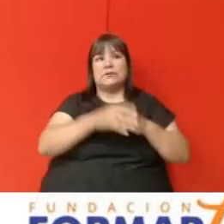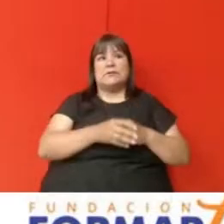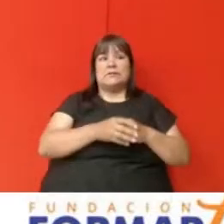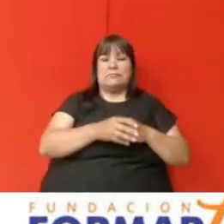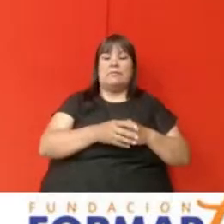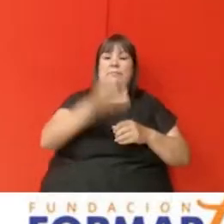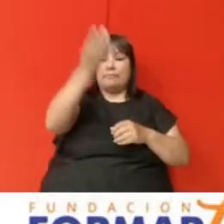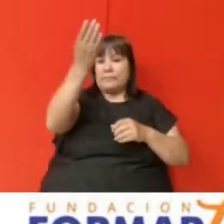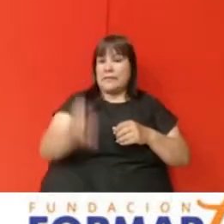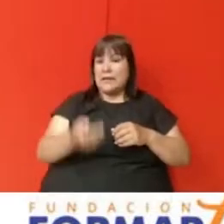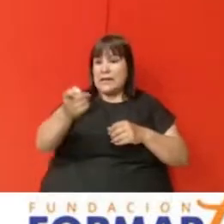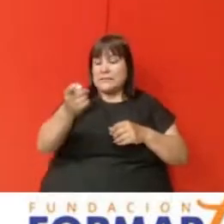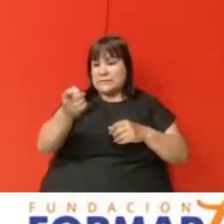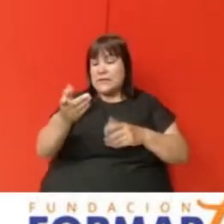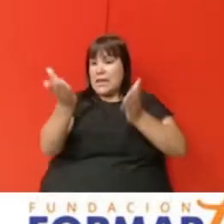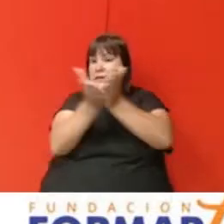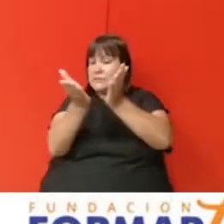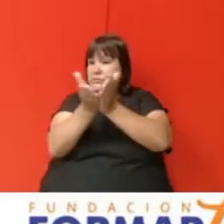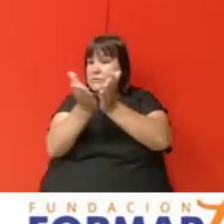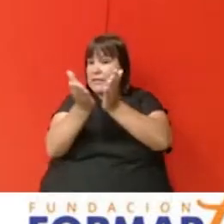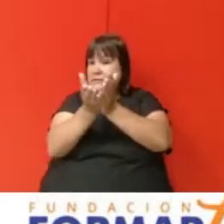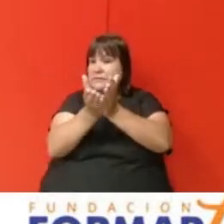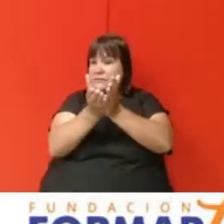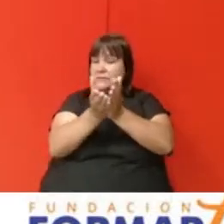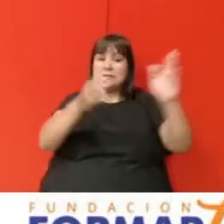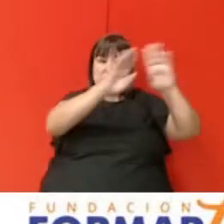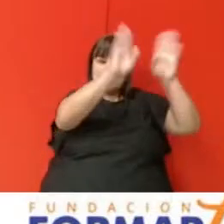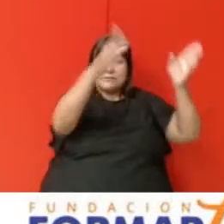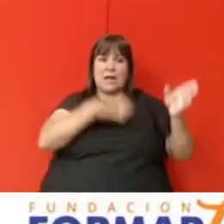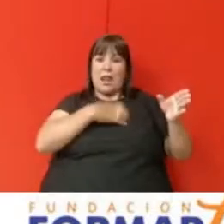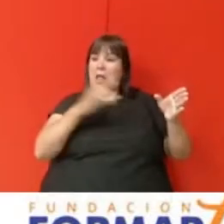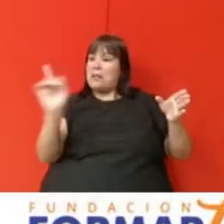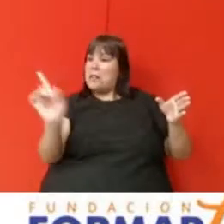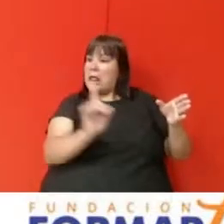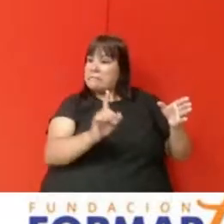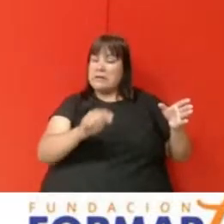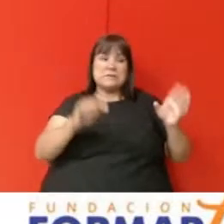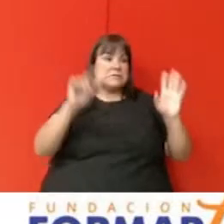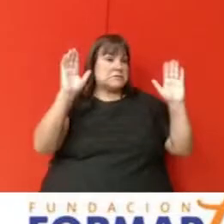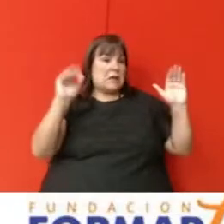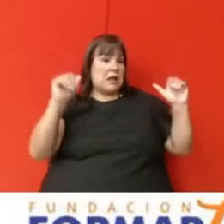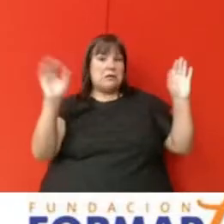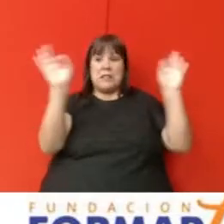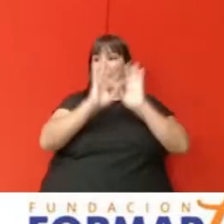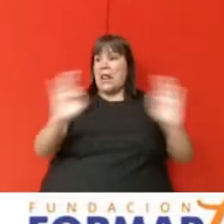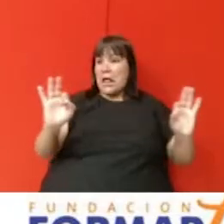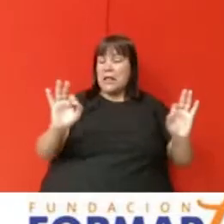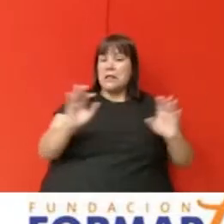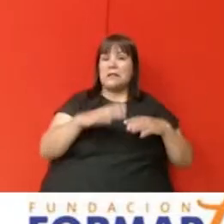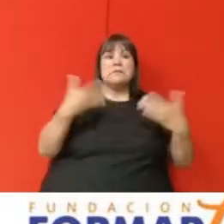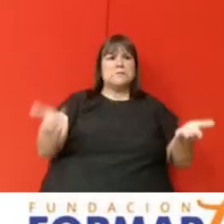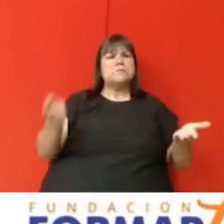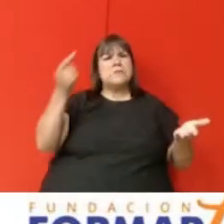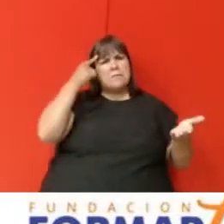saluda. ¿Será que va a replicar ese mismo modelo después cuando entra en una sala, cuando está una